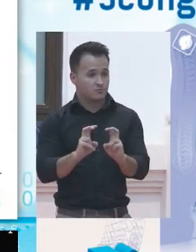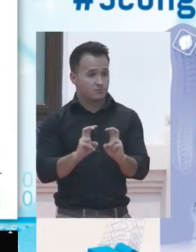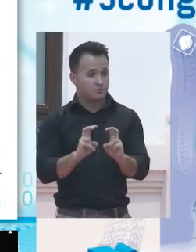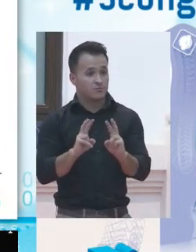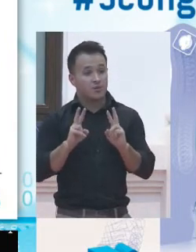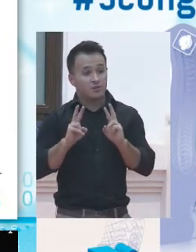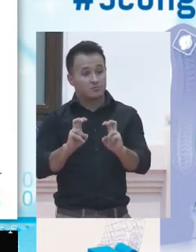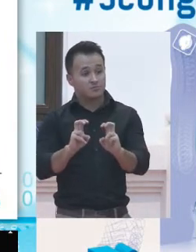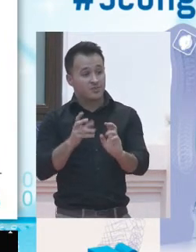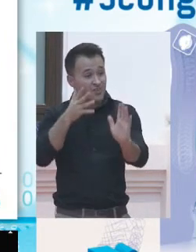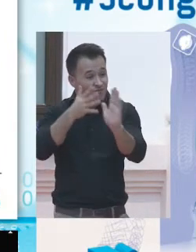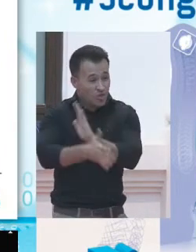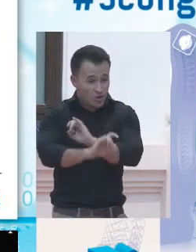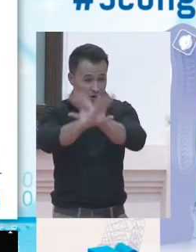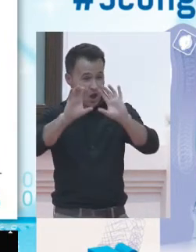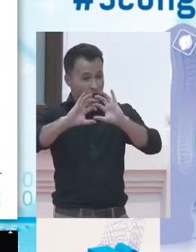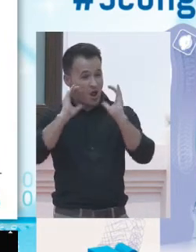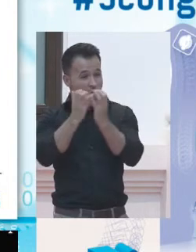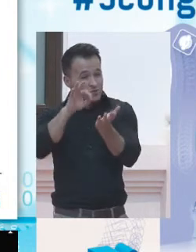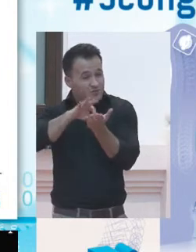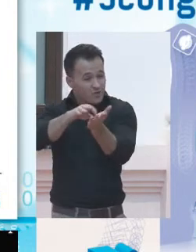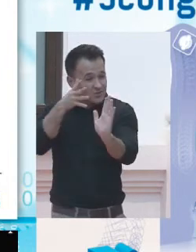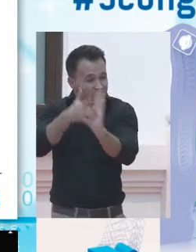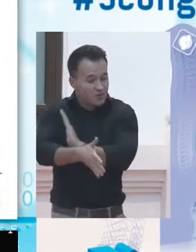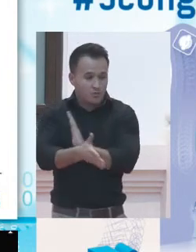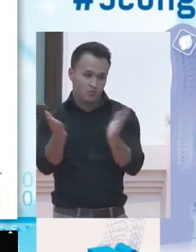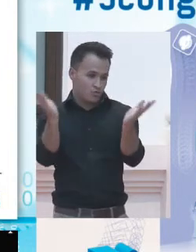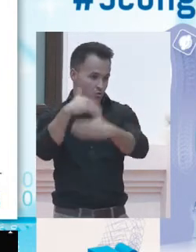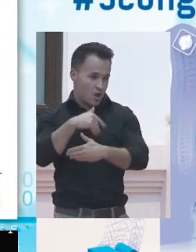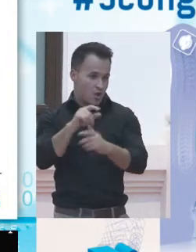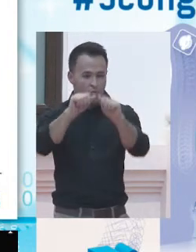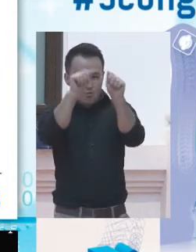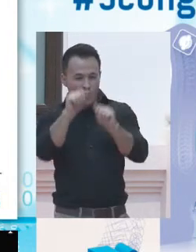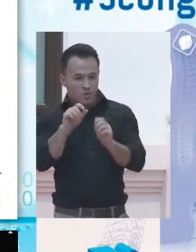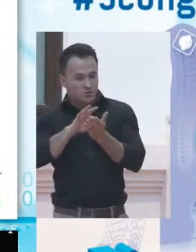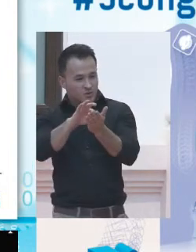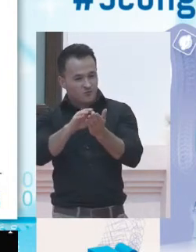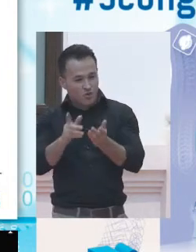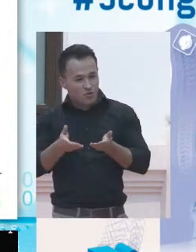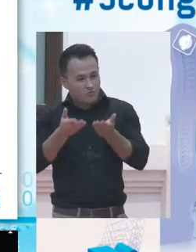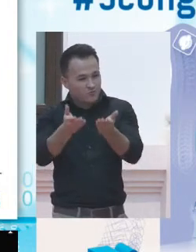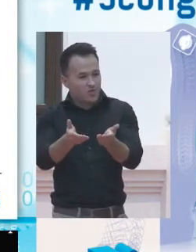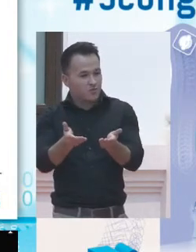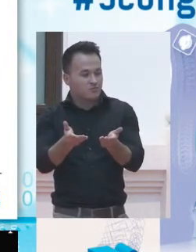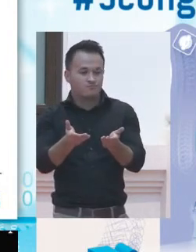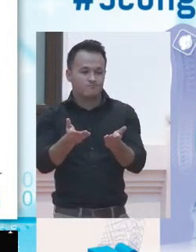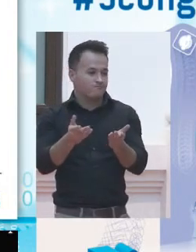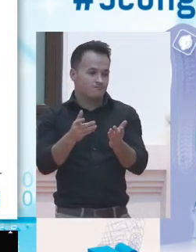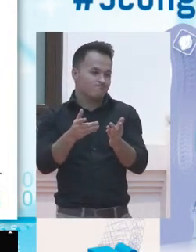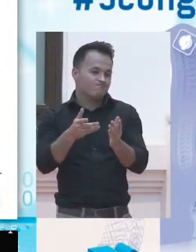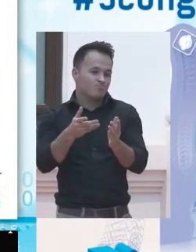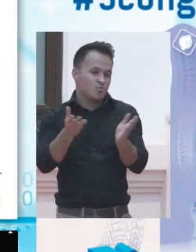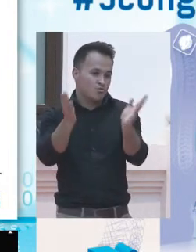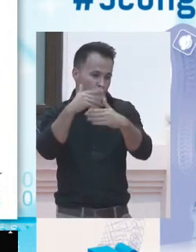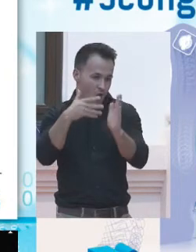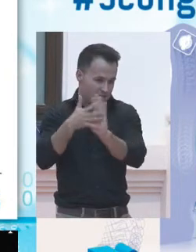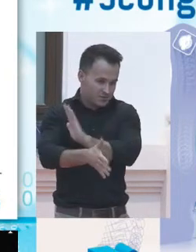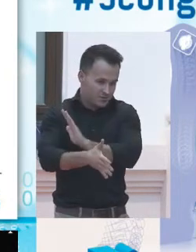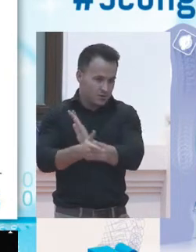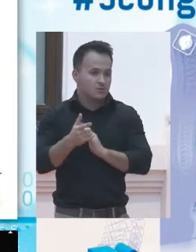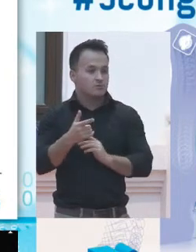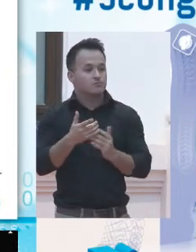una definición clara de cuál es un servicio cloud. ¿Cuál es el modelo de servicio que yo te doy? Yo te doy un montón de ordenadores y ¿qué? ¿Te prometo que te voy a dar